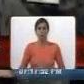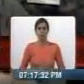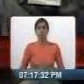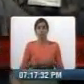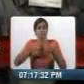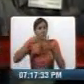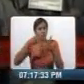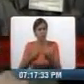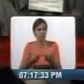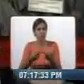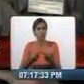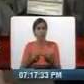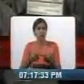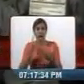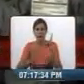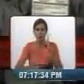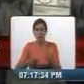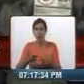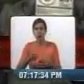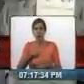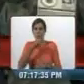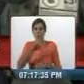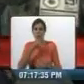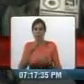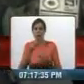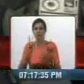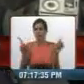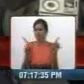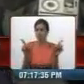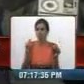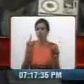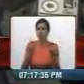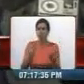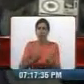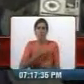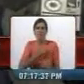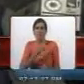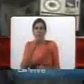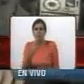Entonces motivan focos que generan nerviosismo,